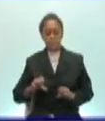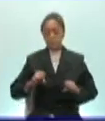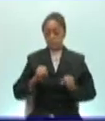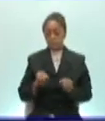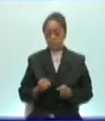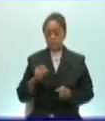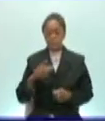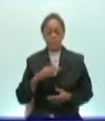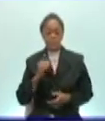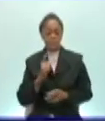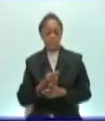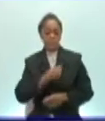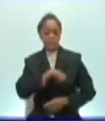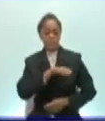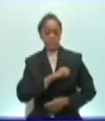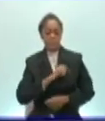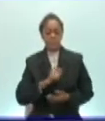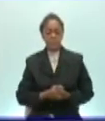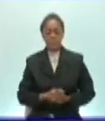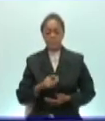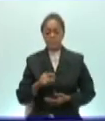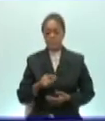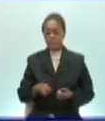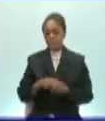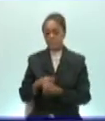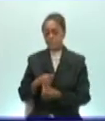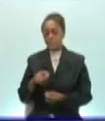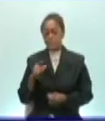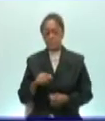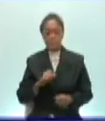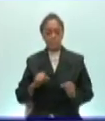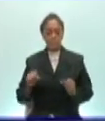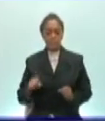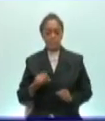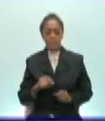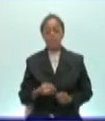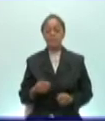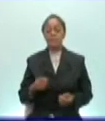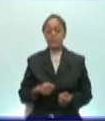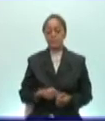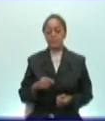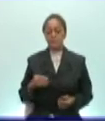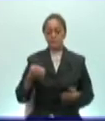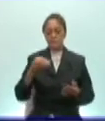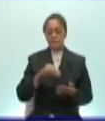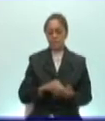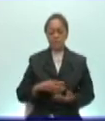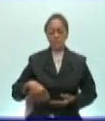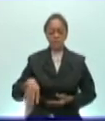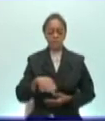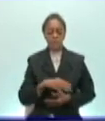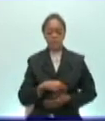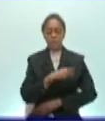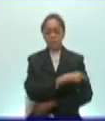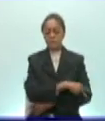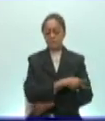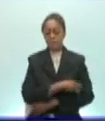por la presencia española, estaba en la guerra, pero estaban a la defensiva, pero estaban en la guerra, estaba incorporado todo el país a la